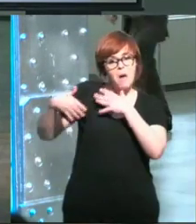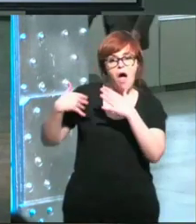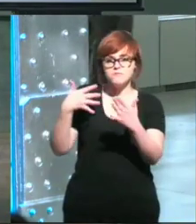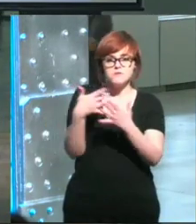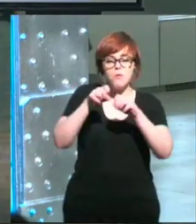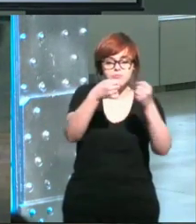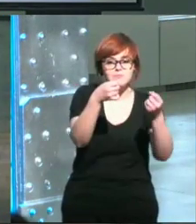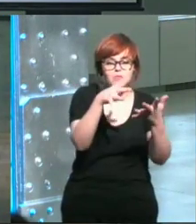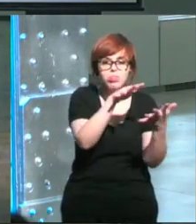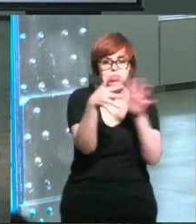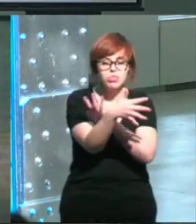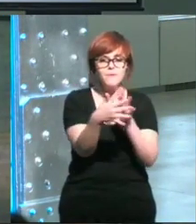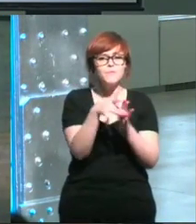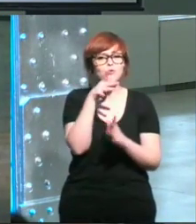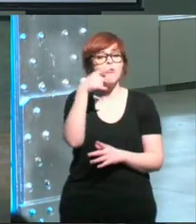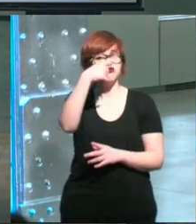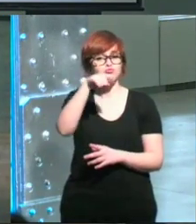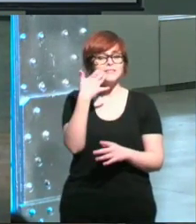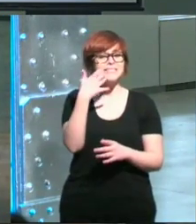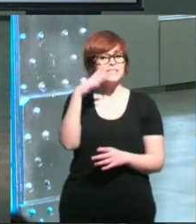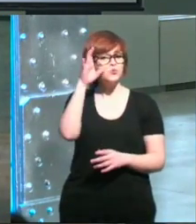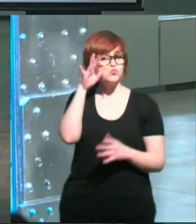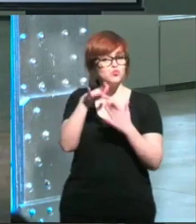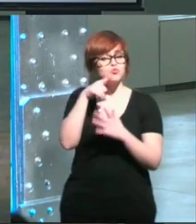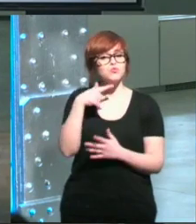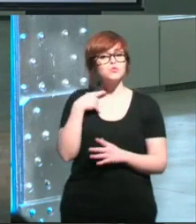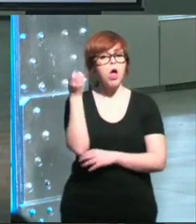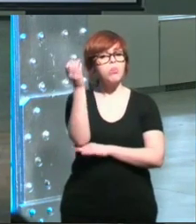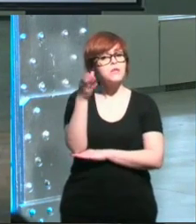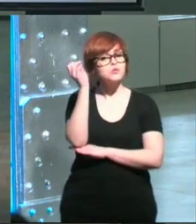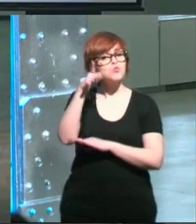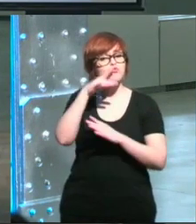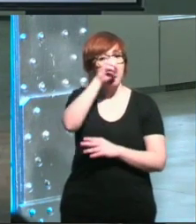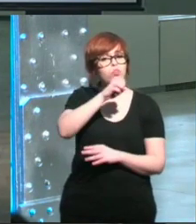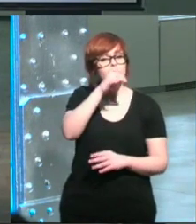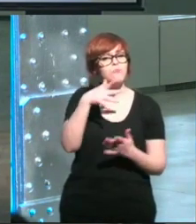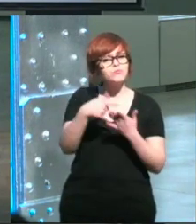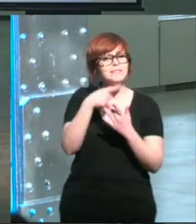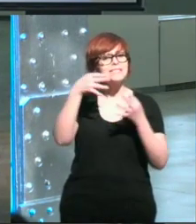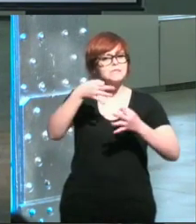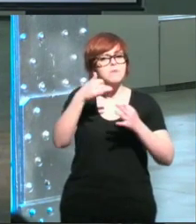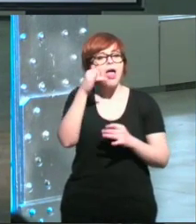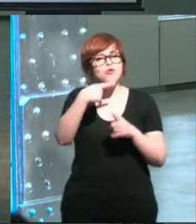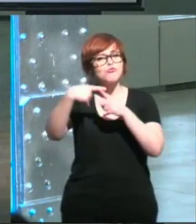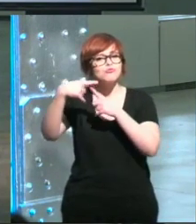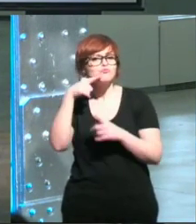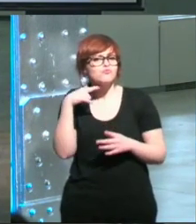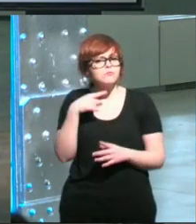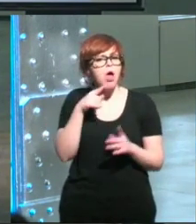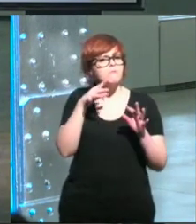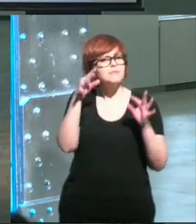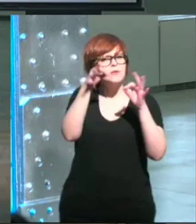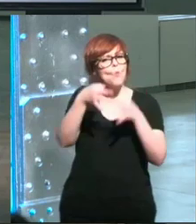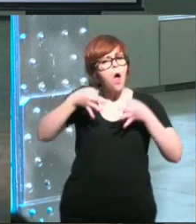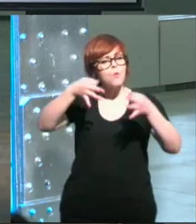Característica de su discurso, si escucháis cualquier discurso de Obama, tiene una serie de denominadores comunes. En primer lugar, es breve. A mí me sorprende